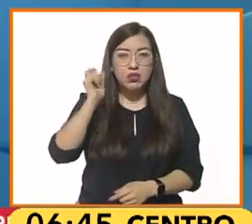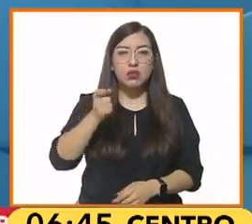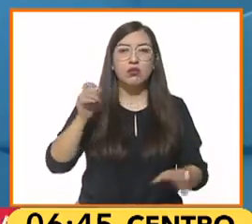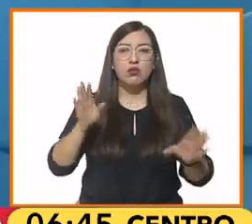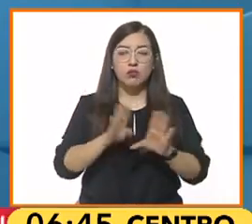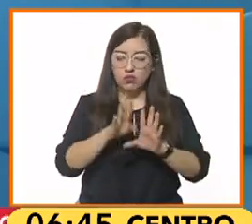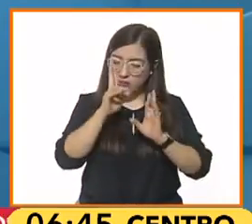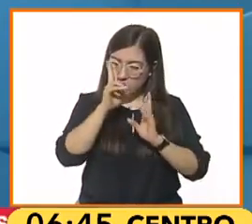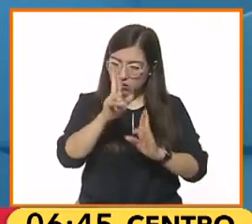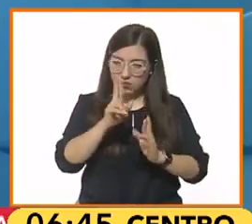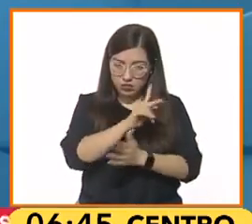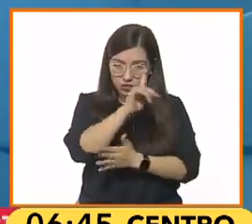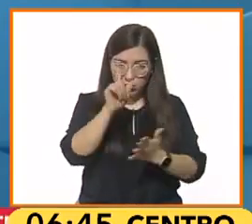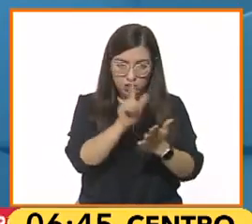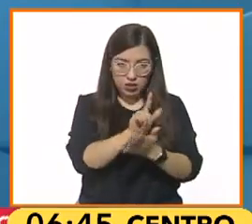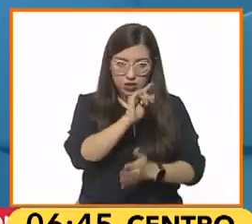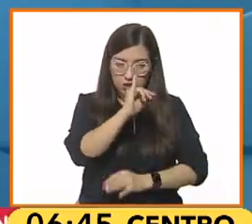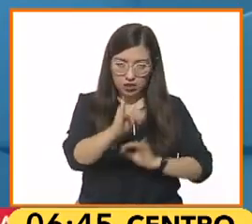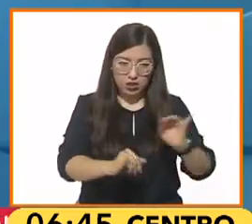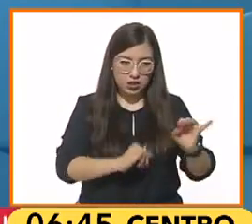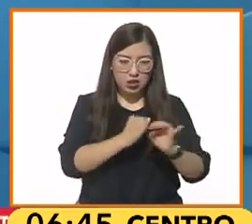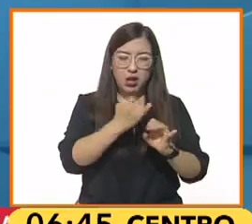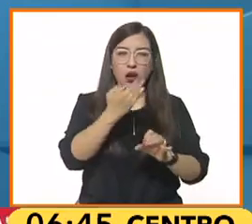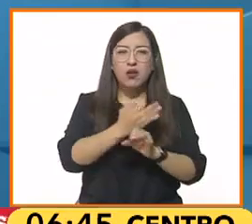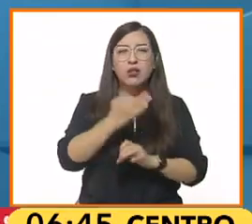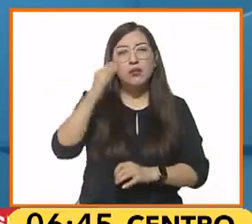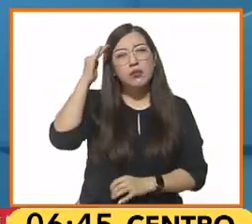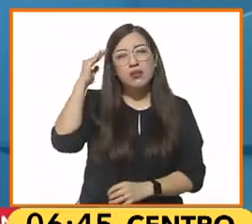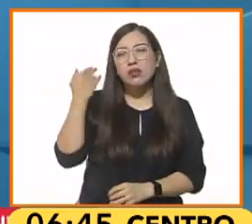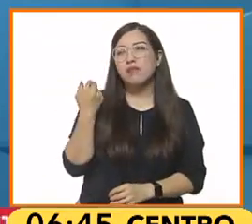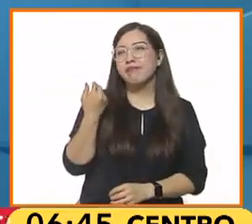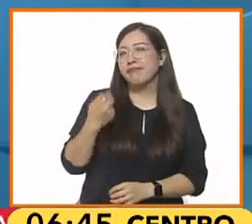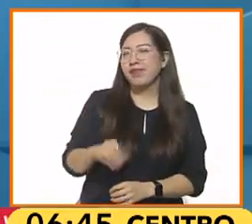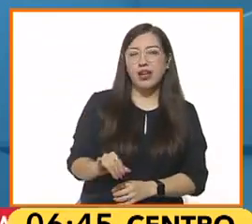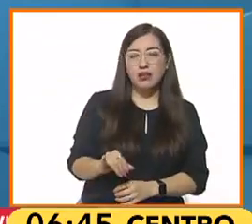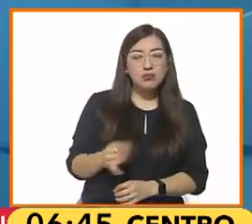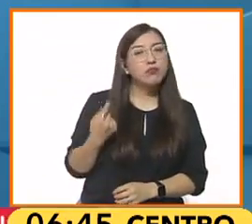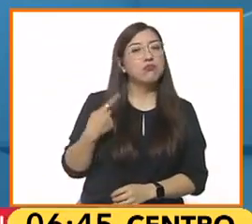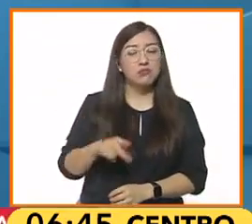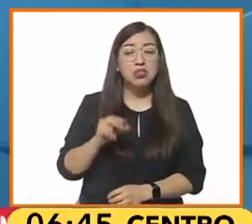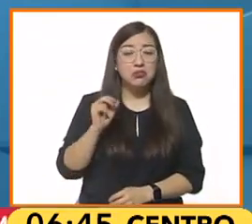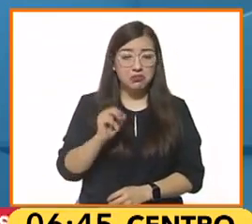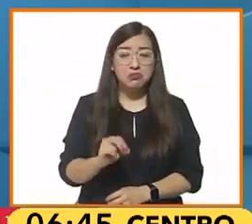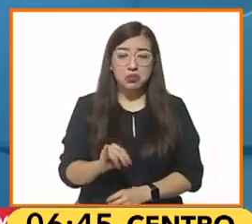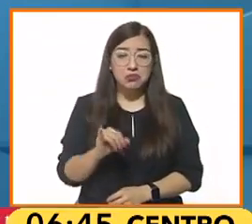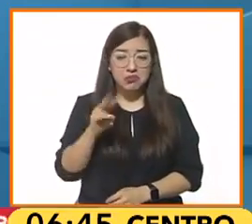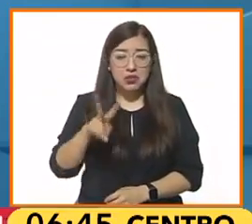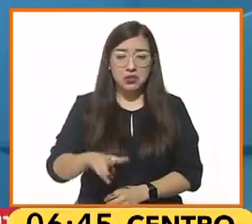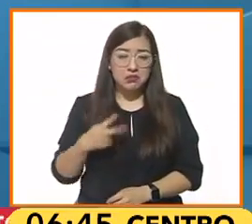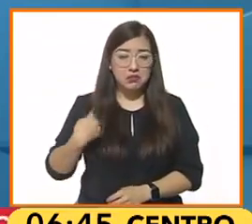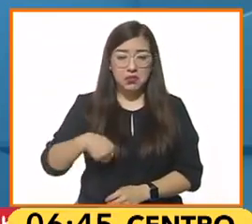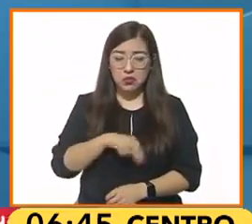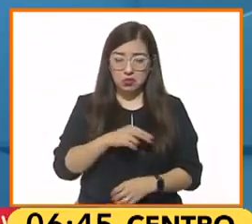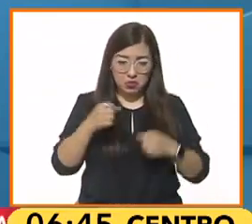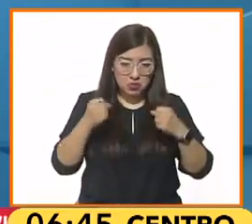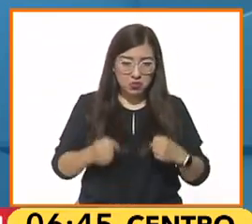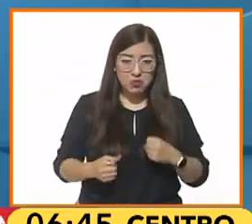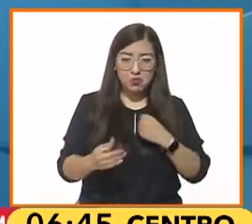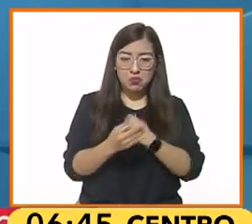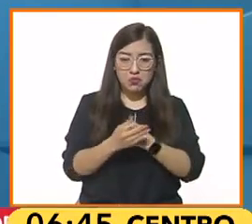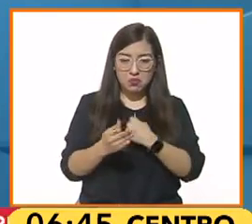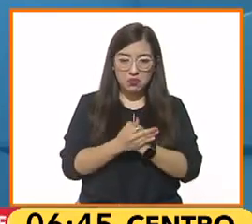a la ley internacional, que por el momento, aunque se escuche muy iluso, pues es el único mecanismo que tenemos para salvaguardar nuestra seguridad al